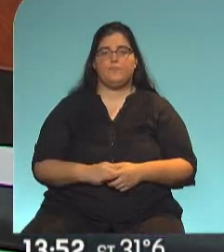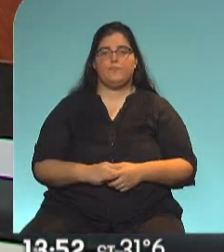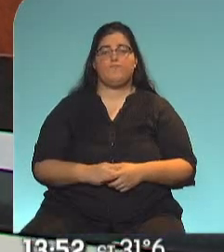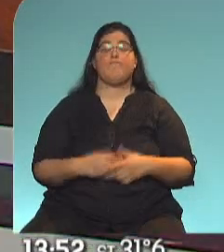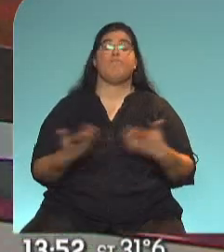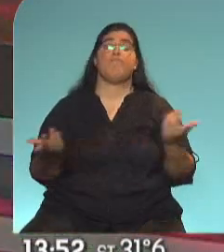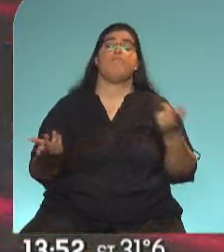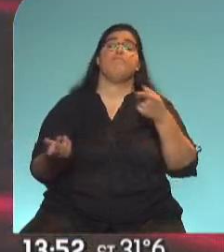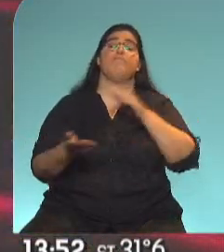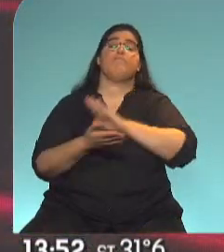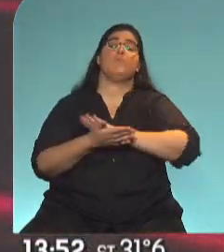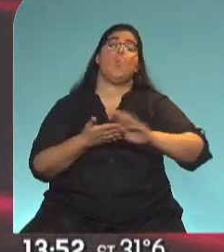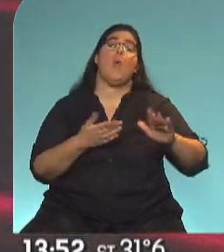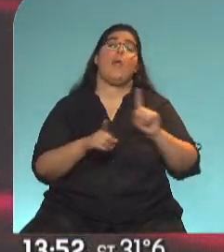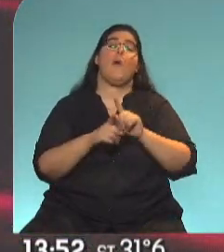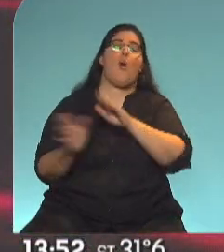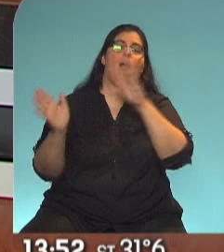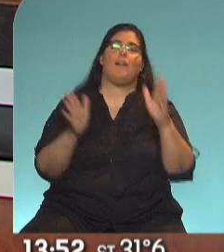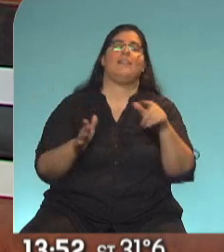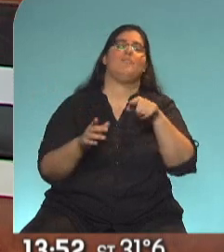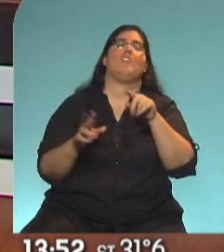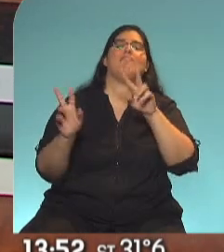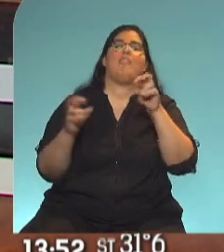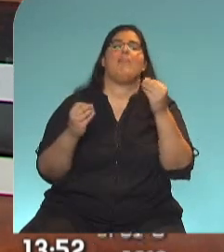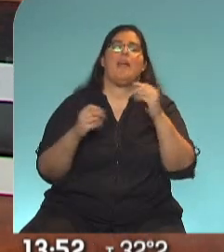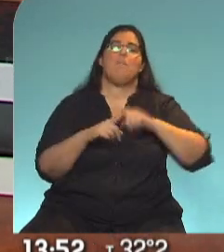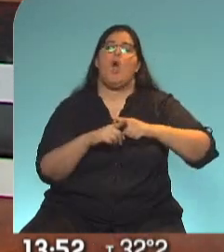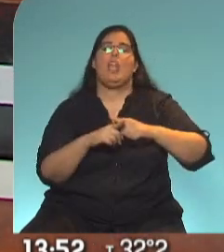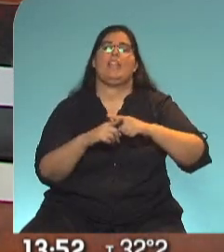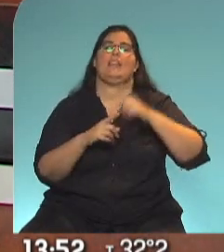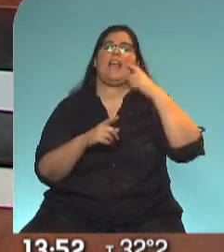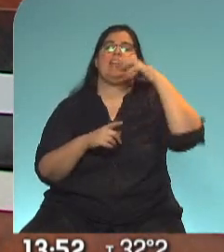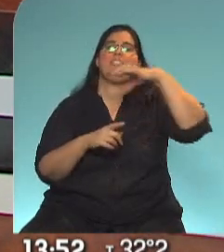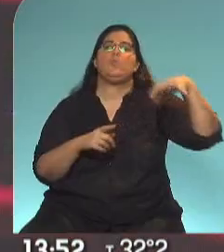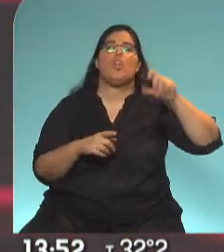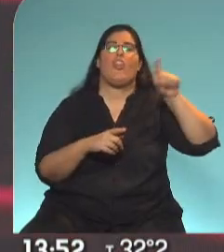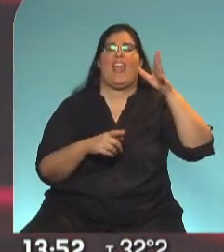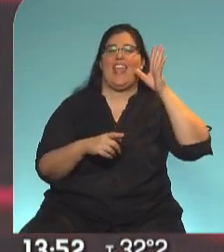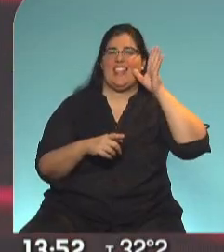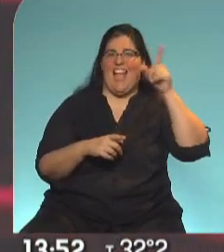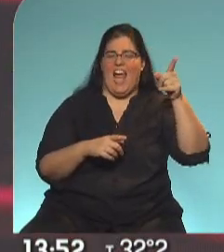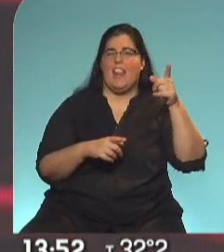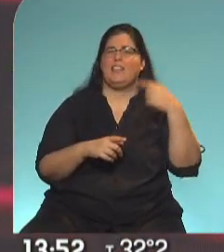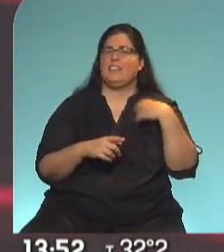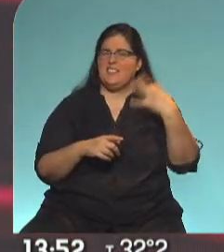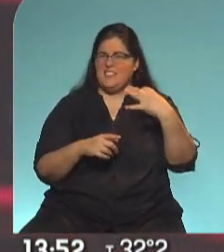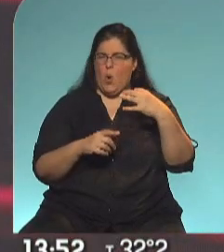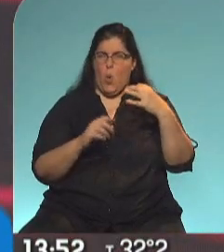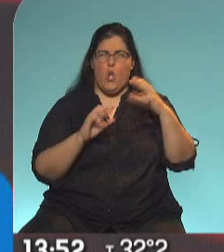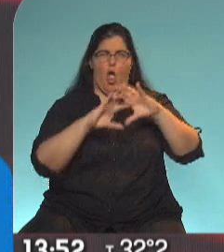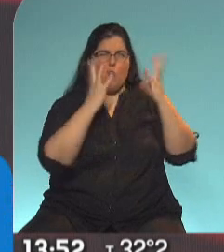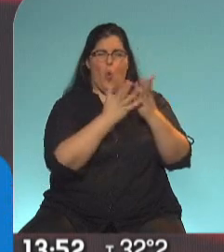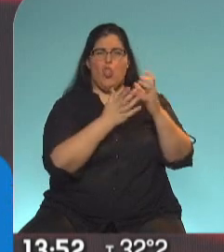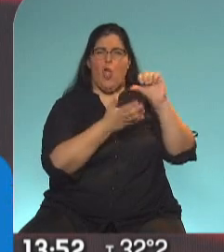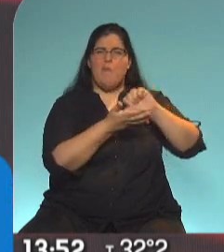Un capítulo más de la crónica inestabilidad política institucional italiana. Debe haber pocos países primermundistas con el nivel de